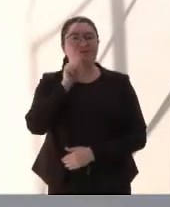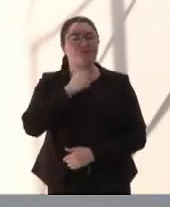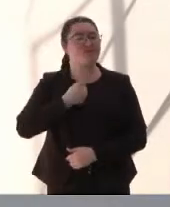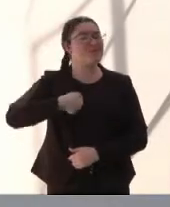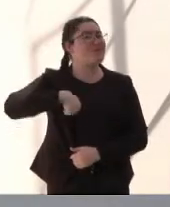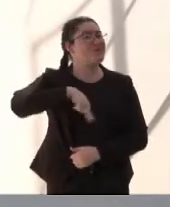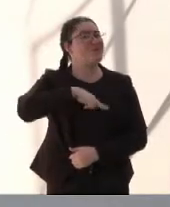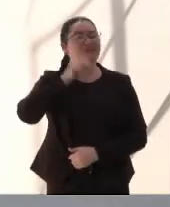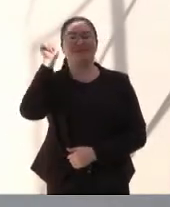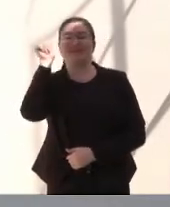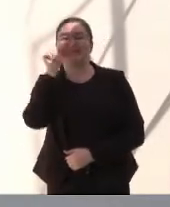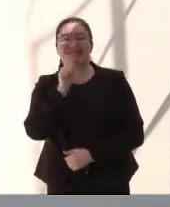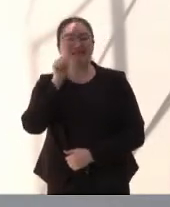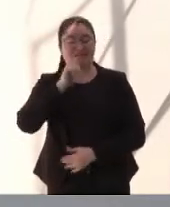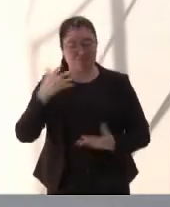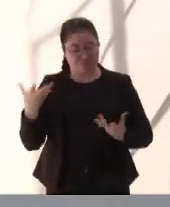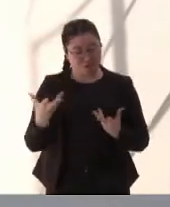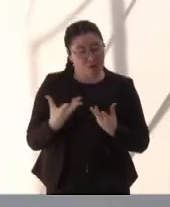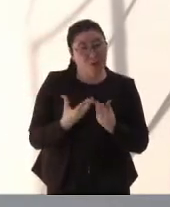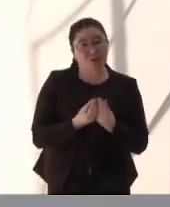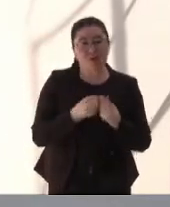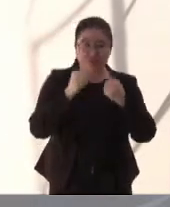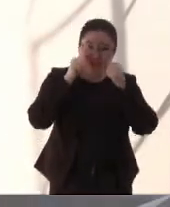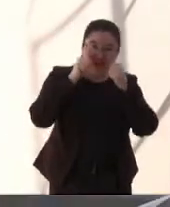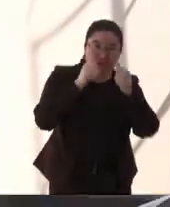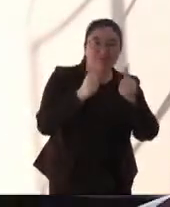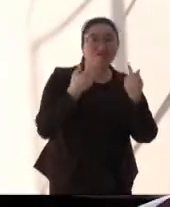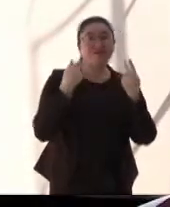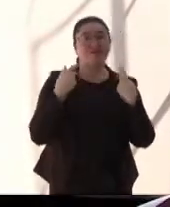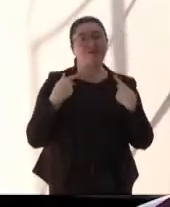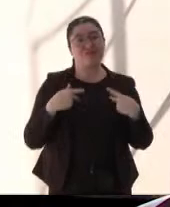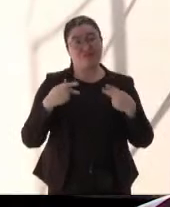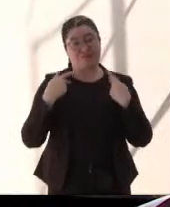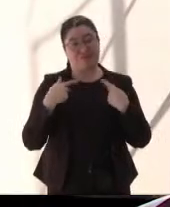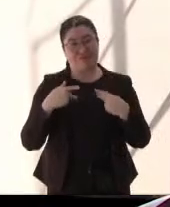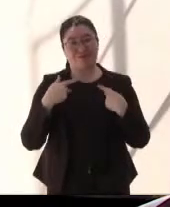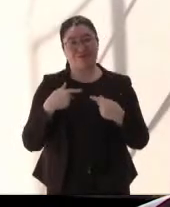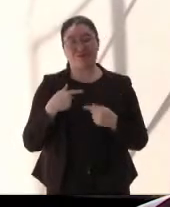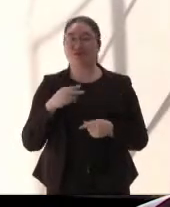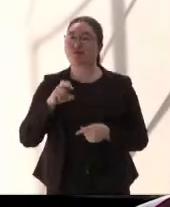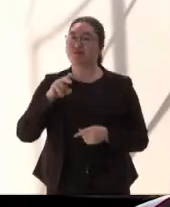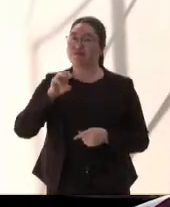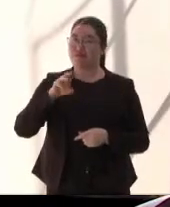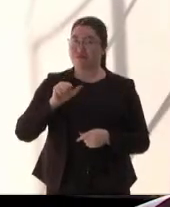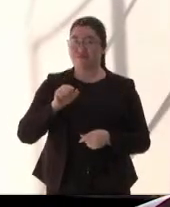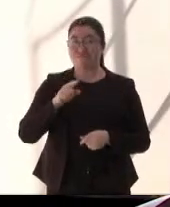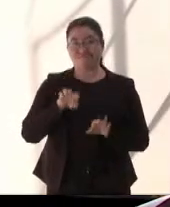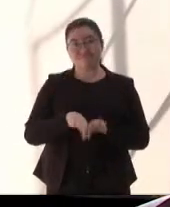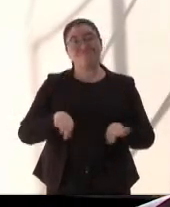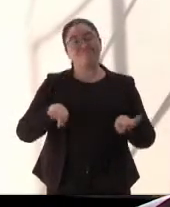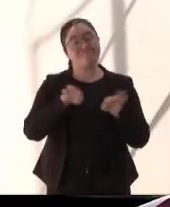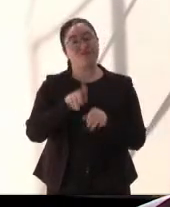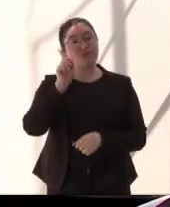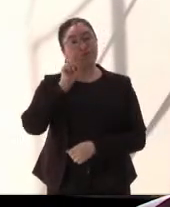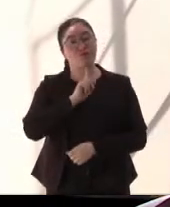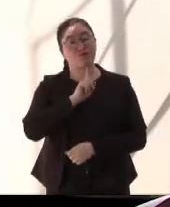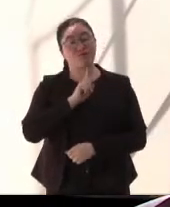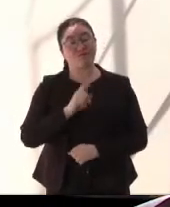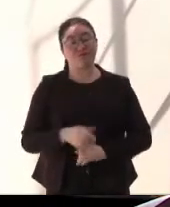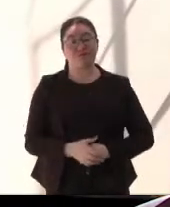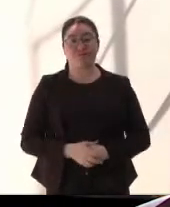estar al lado de las víctimas, sobre todo si son mujeres. Hoy